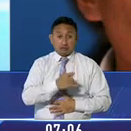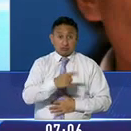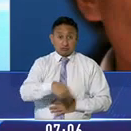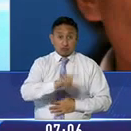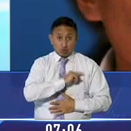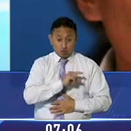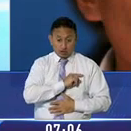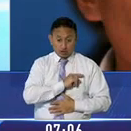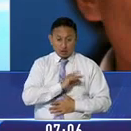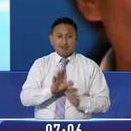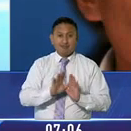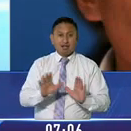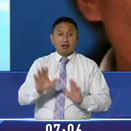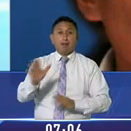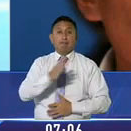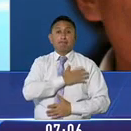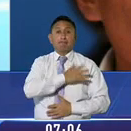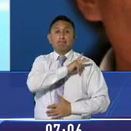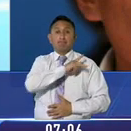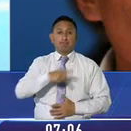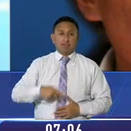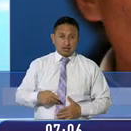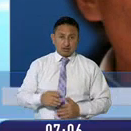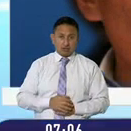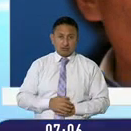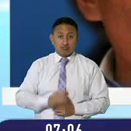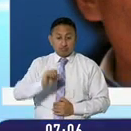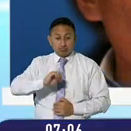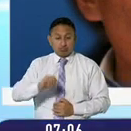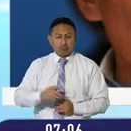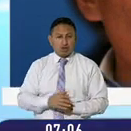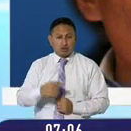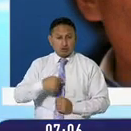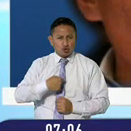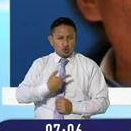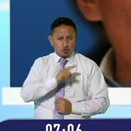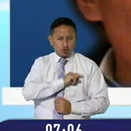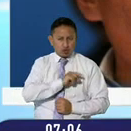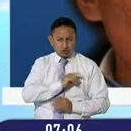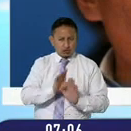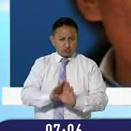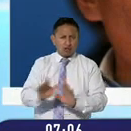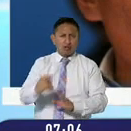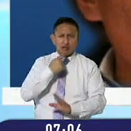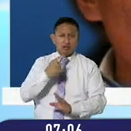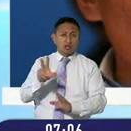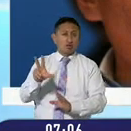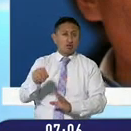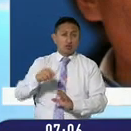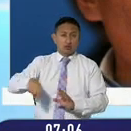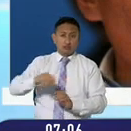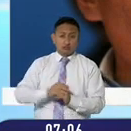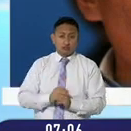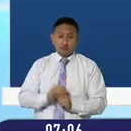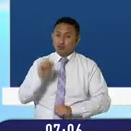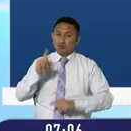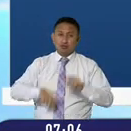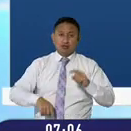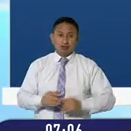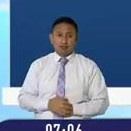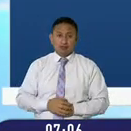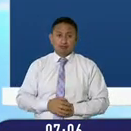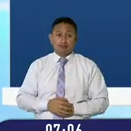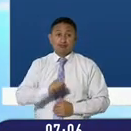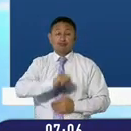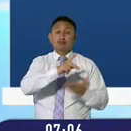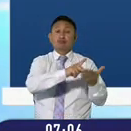y personalísimo, por lo que la objeción de conciencia colectiva institucional no es posible. O este proyecto de ley